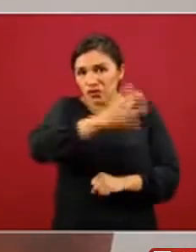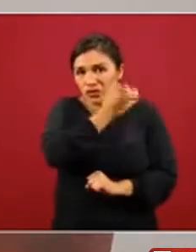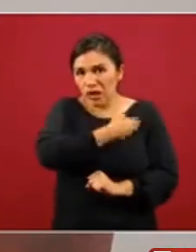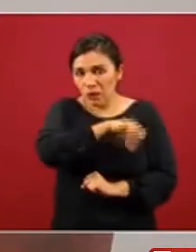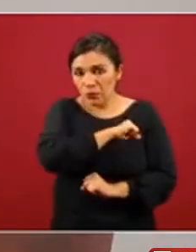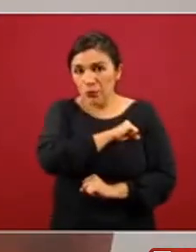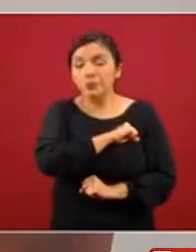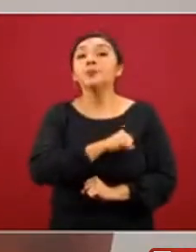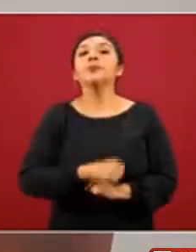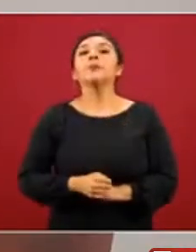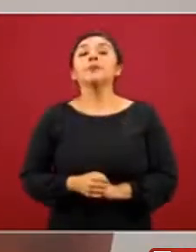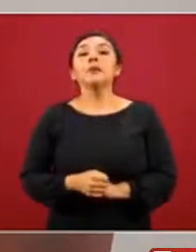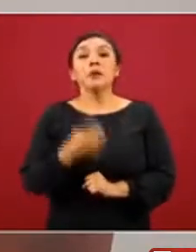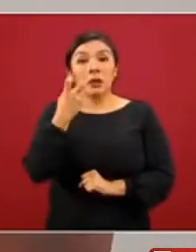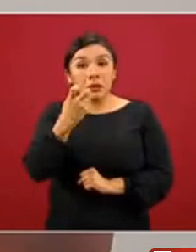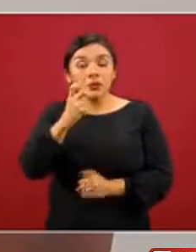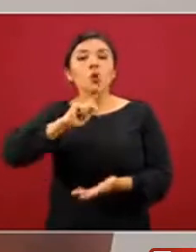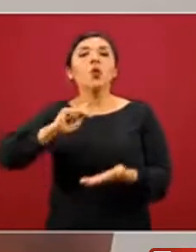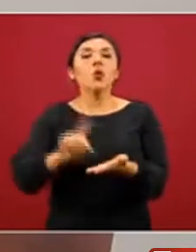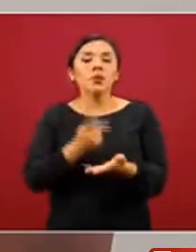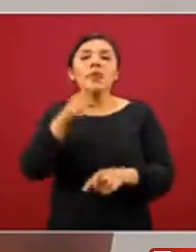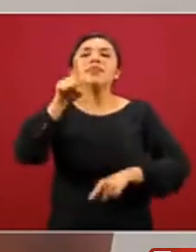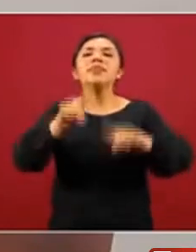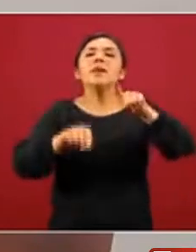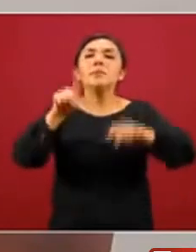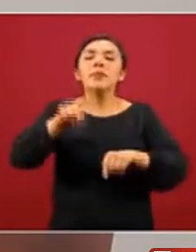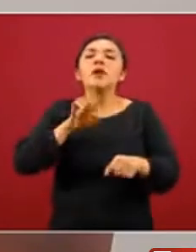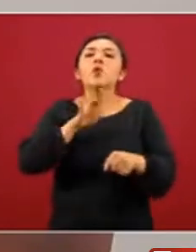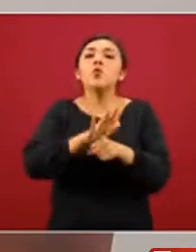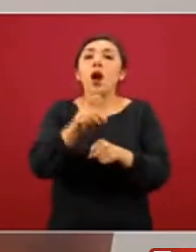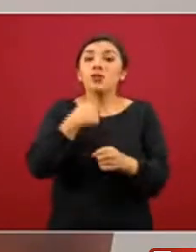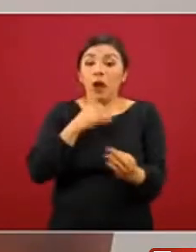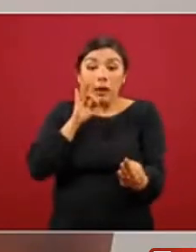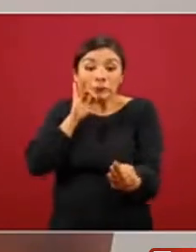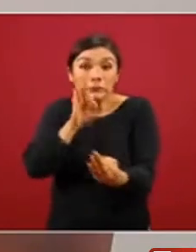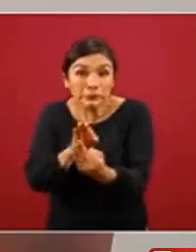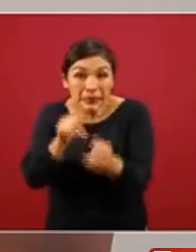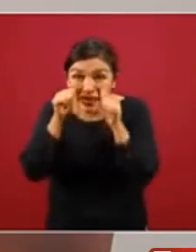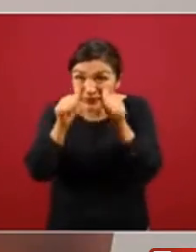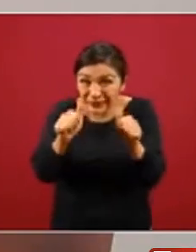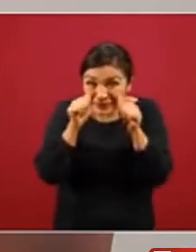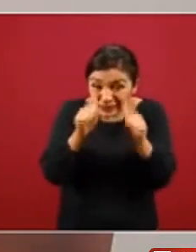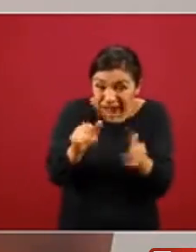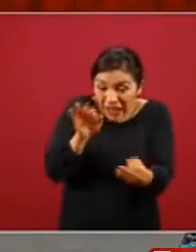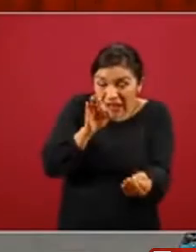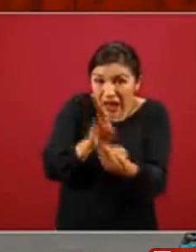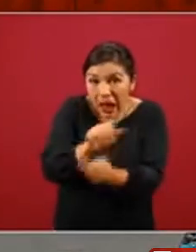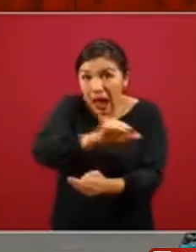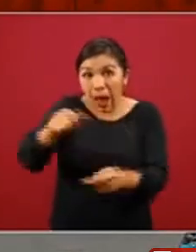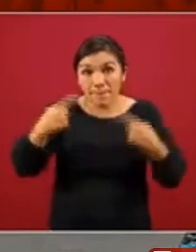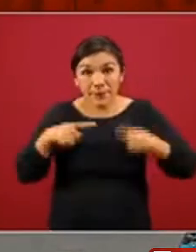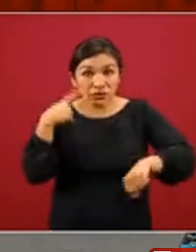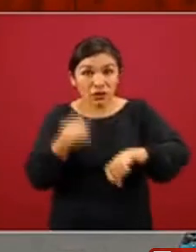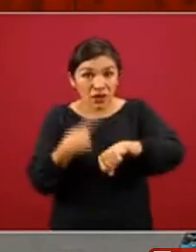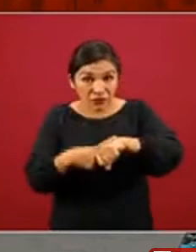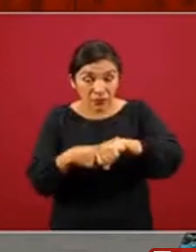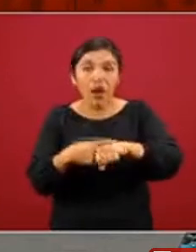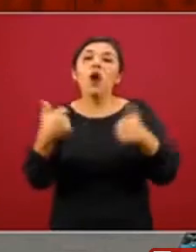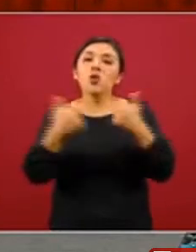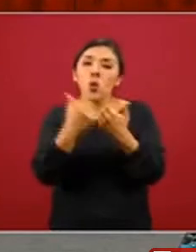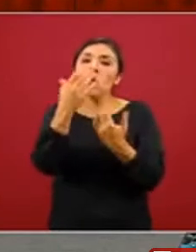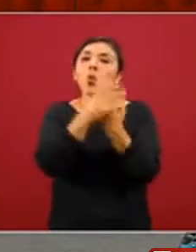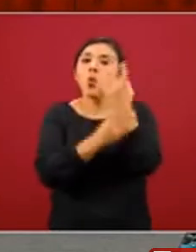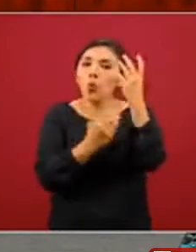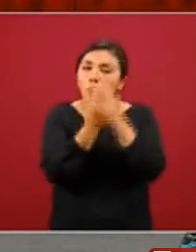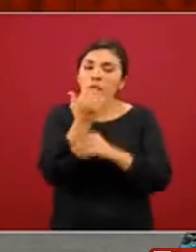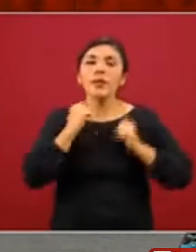Dentro de estos, nuevamente, depende de qué tipo de exposición se va a tener. Si es de contacto, aquí se recomiendan los guantes, las